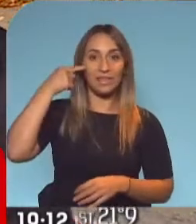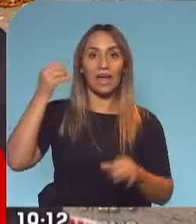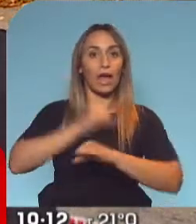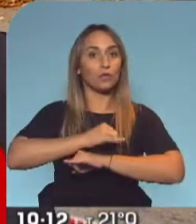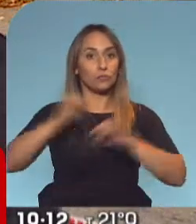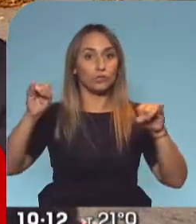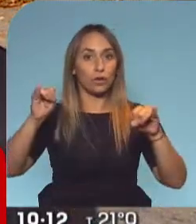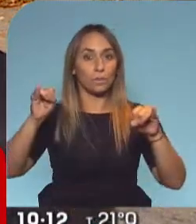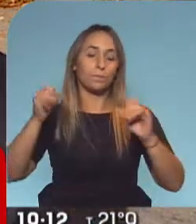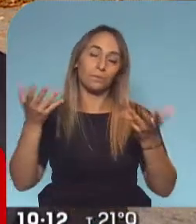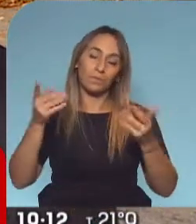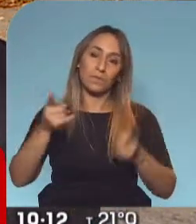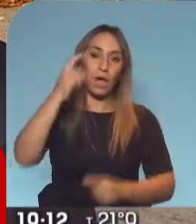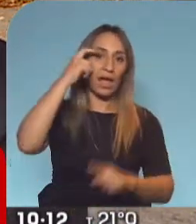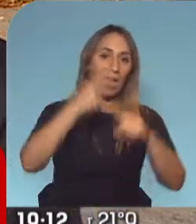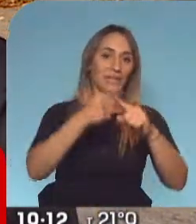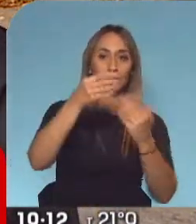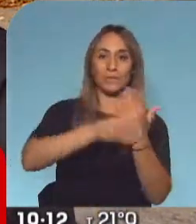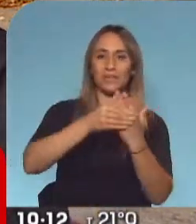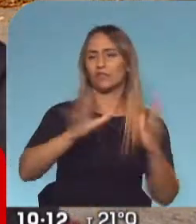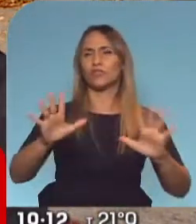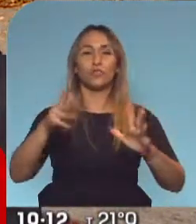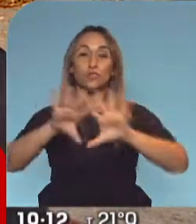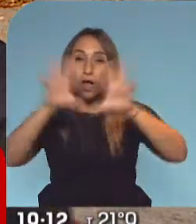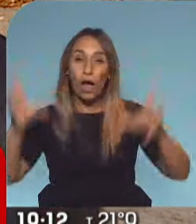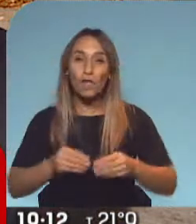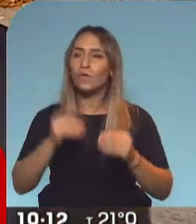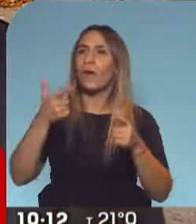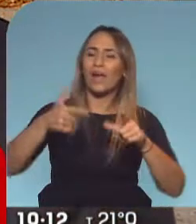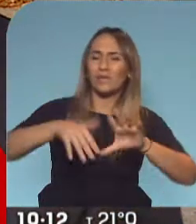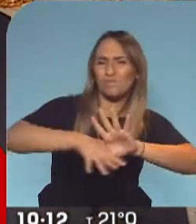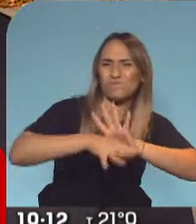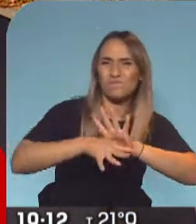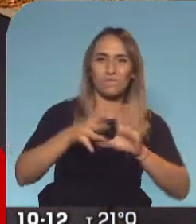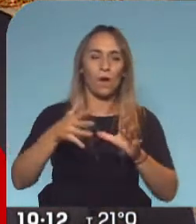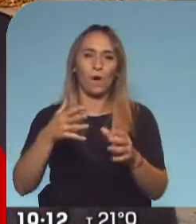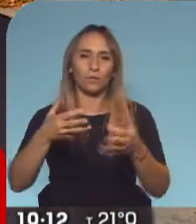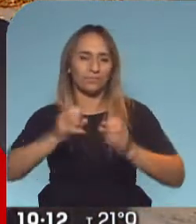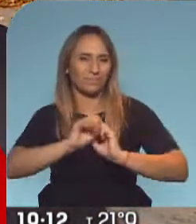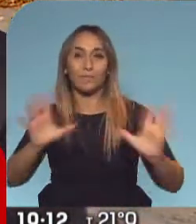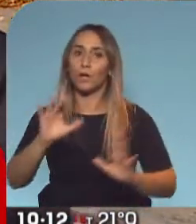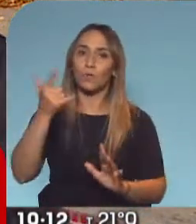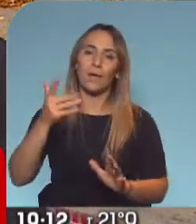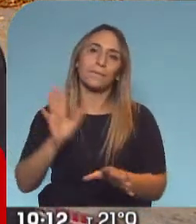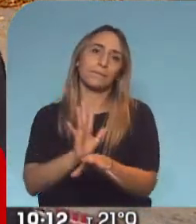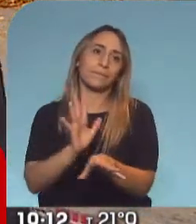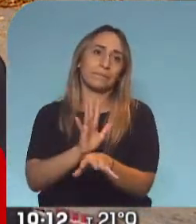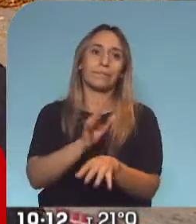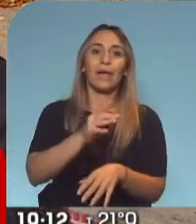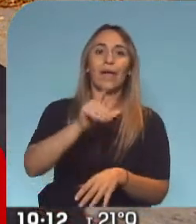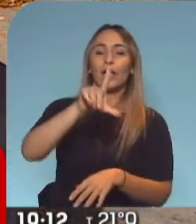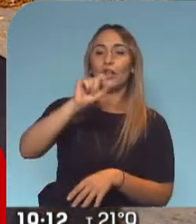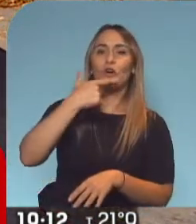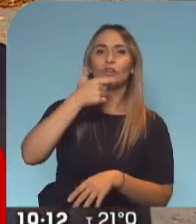la ahora, podemos decir, exministra, está todo difuso. No tenemos ni exministra ni ministro anunciado, pero todo está encaminado. La futura exministra